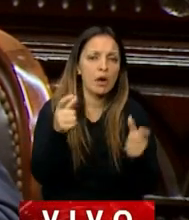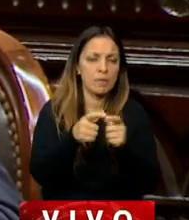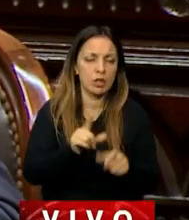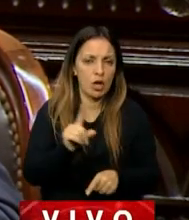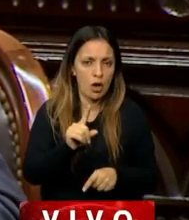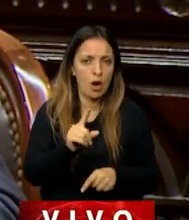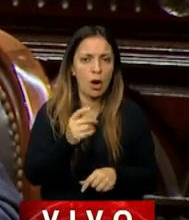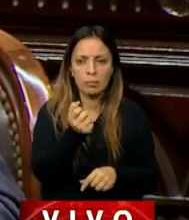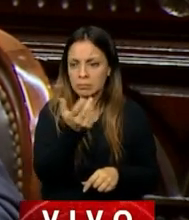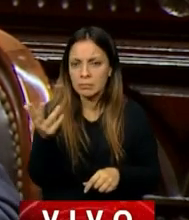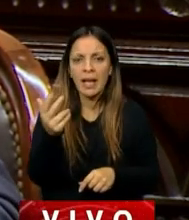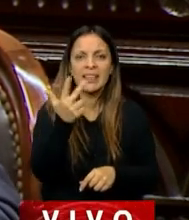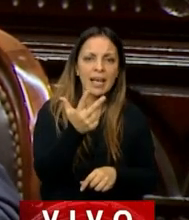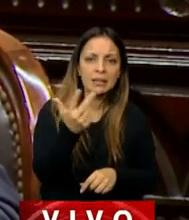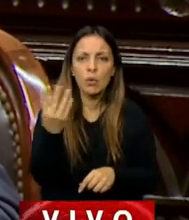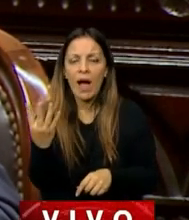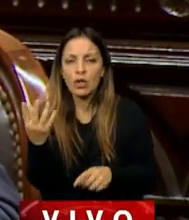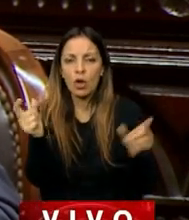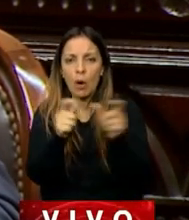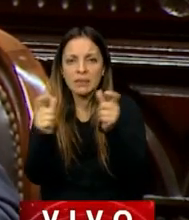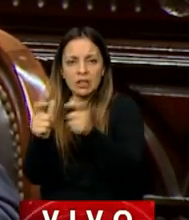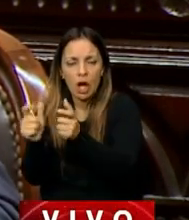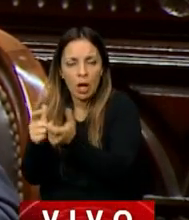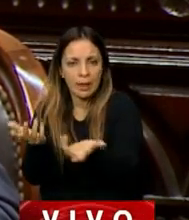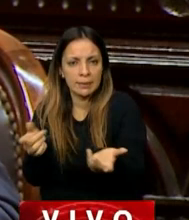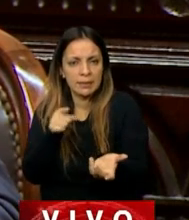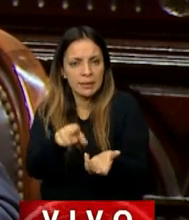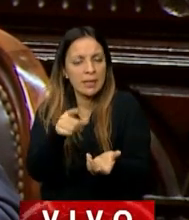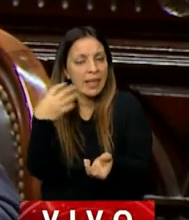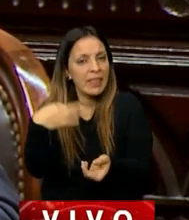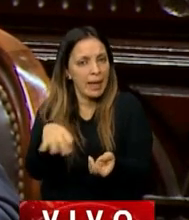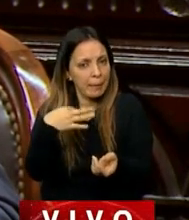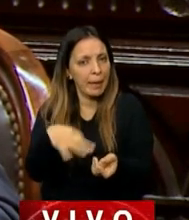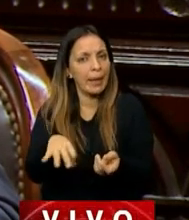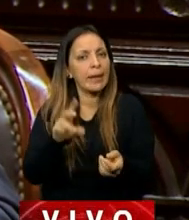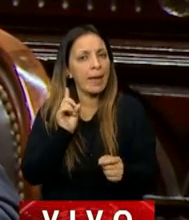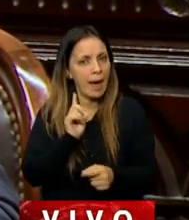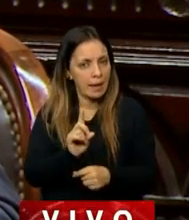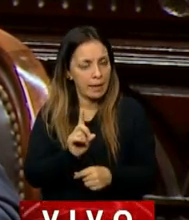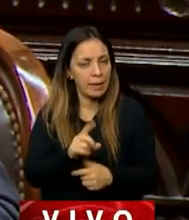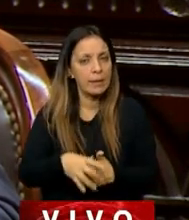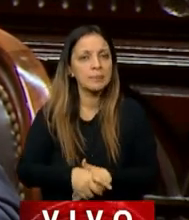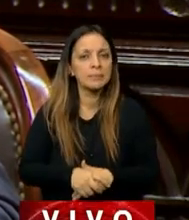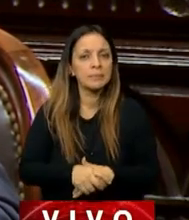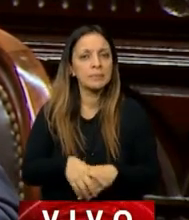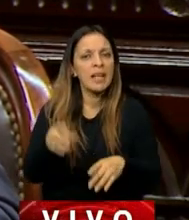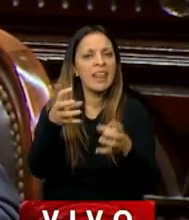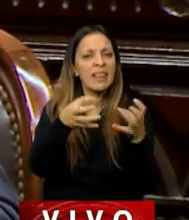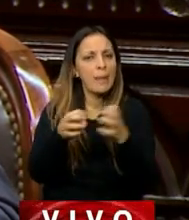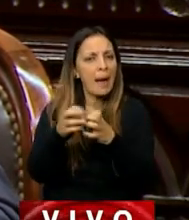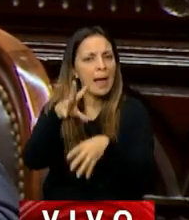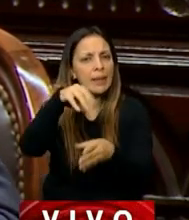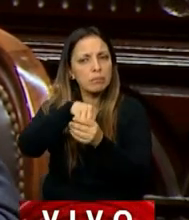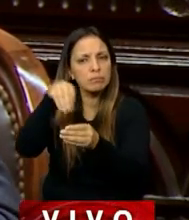comisión, sino de tres o cuatro comisiones que tendrían que haber tenido el debate